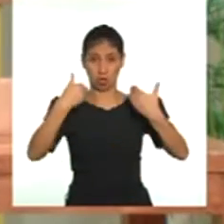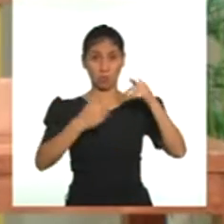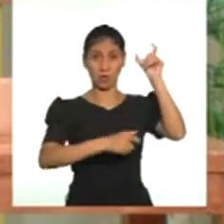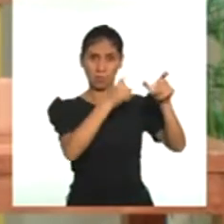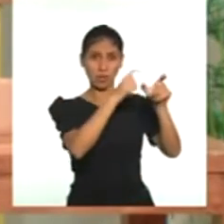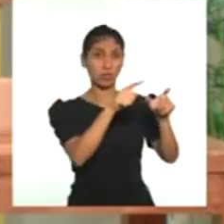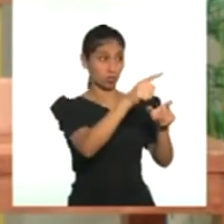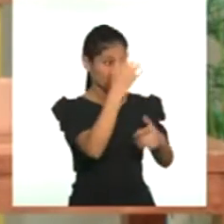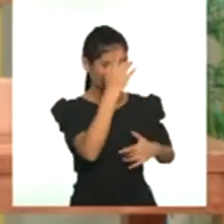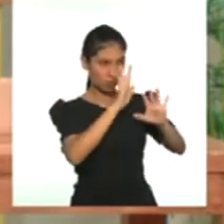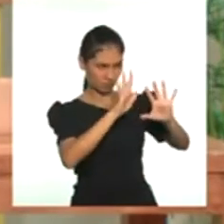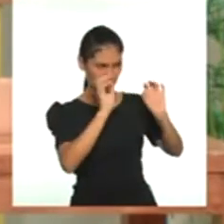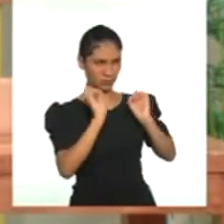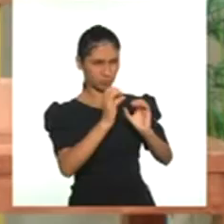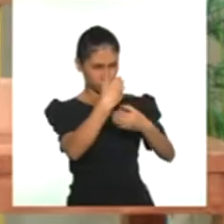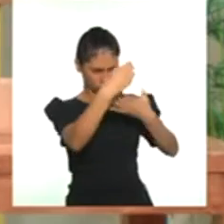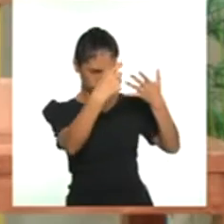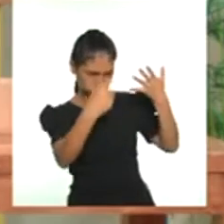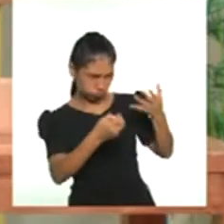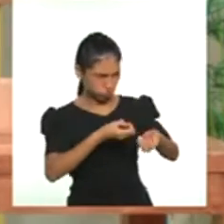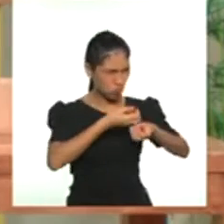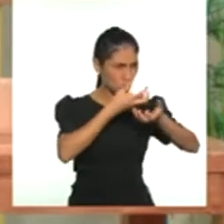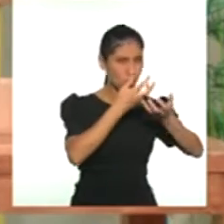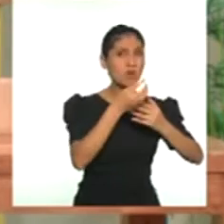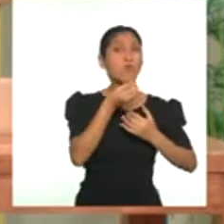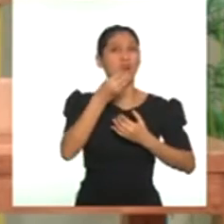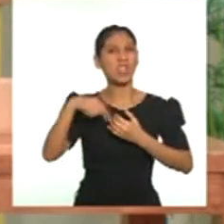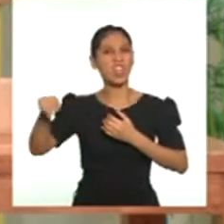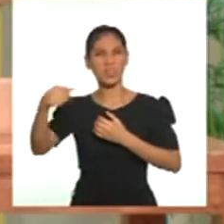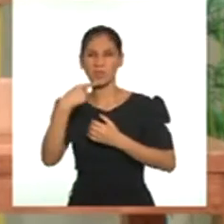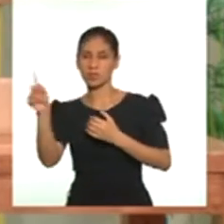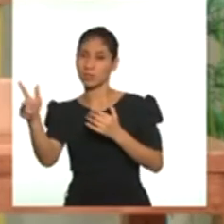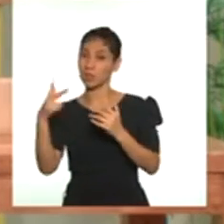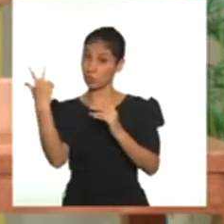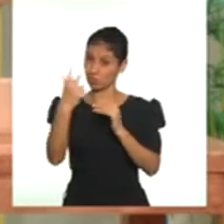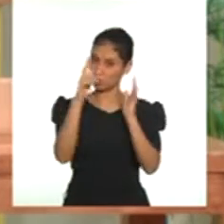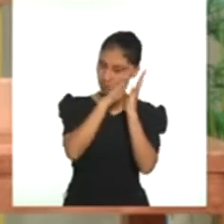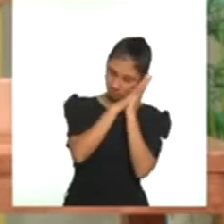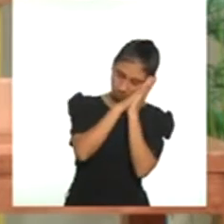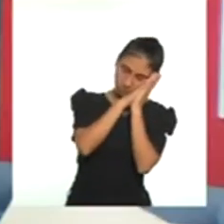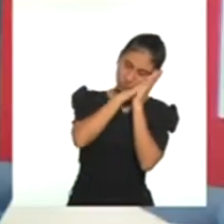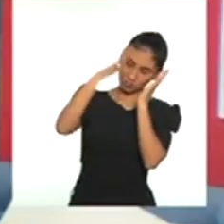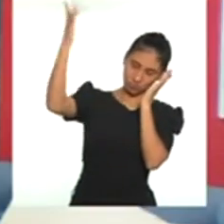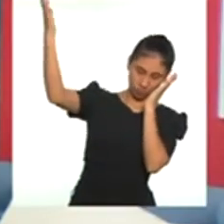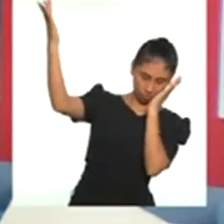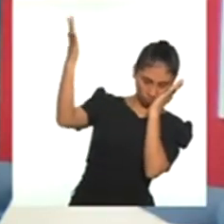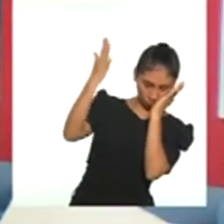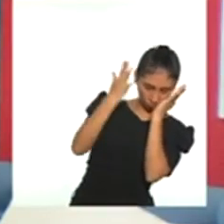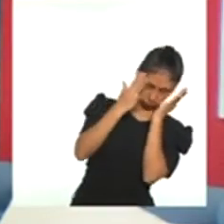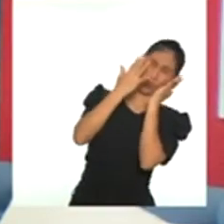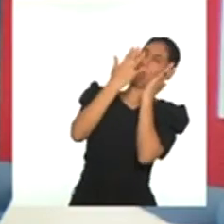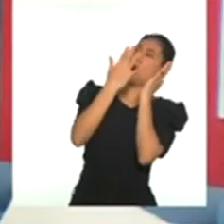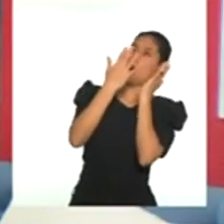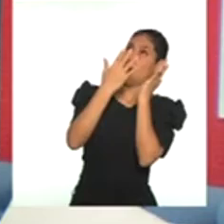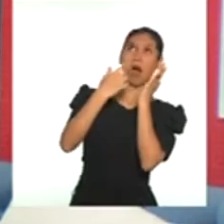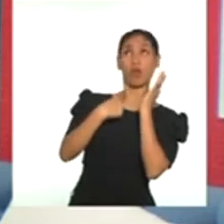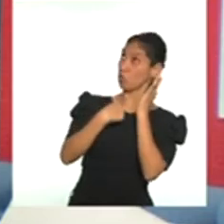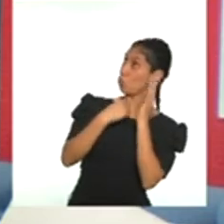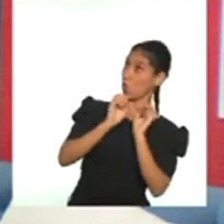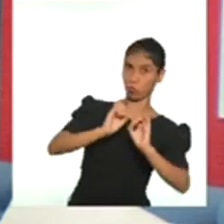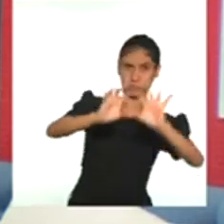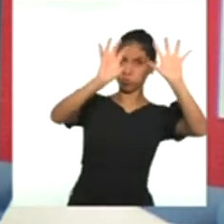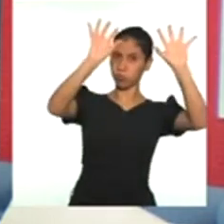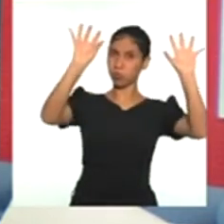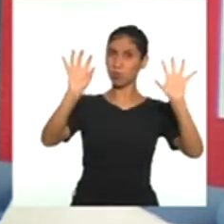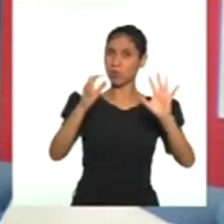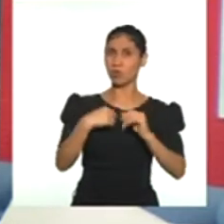30 responden que sus poderes provienen de fenómenos naturales, como la caída de un rayo. ¡Pah! Siete de los 30 dicen que